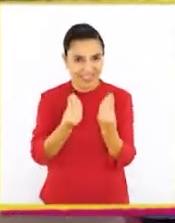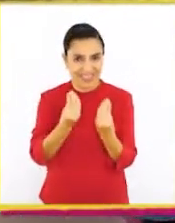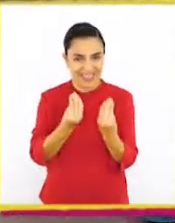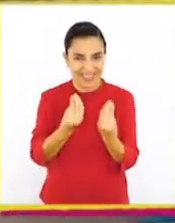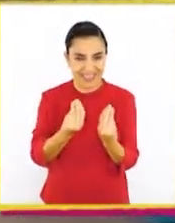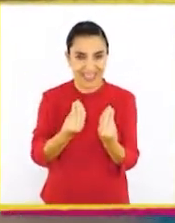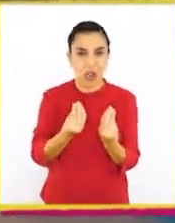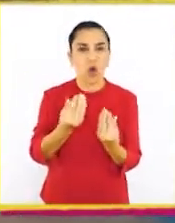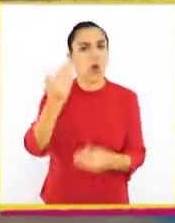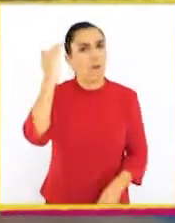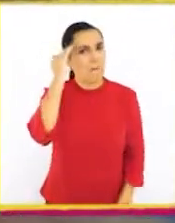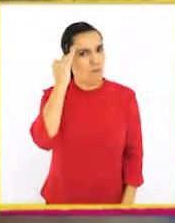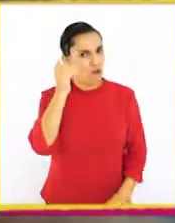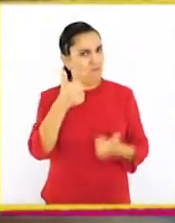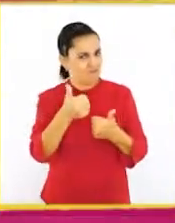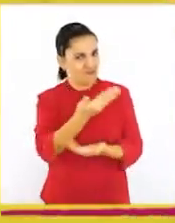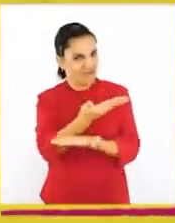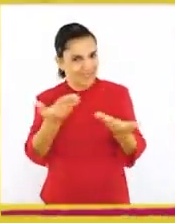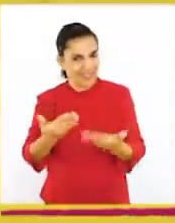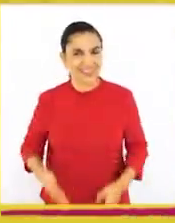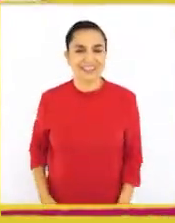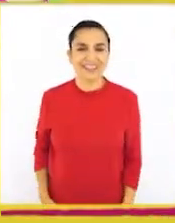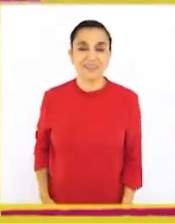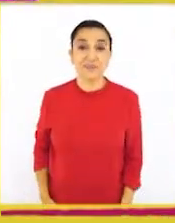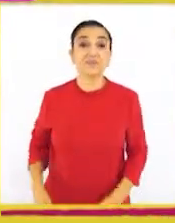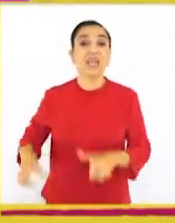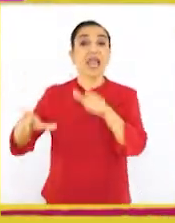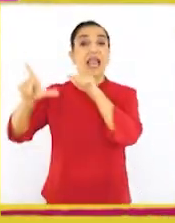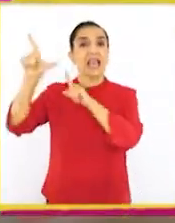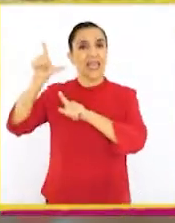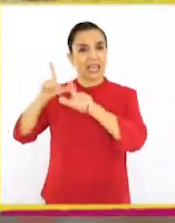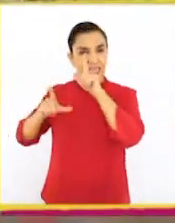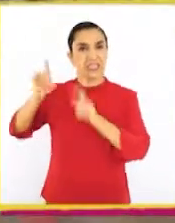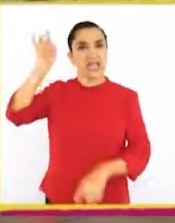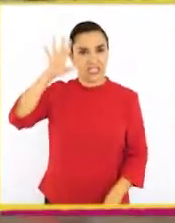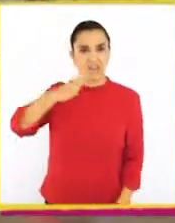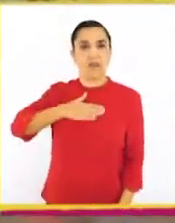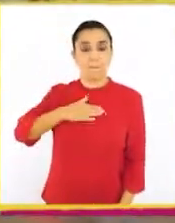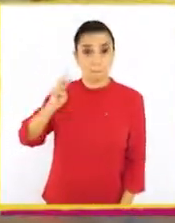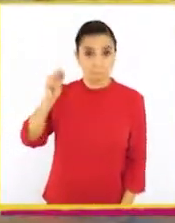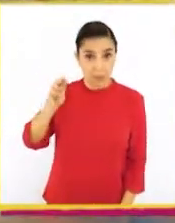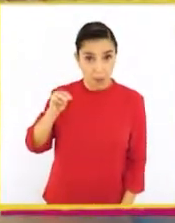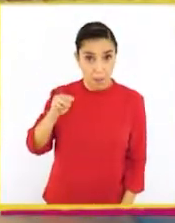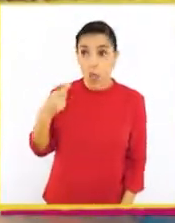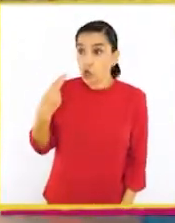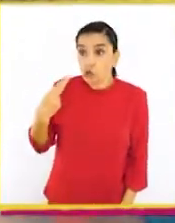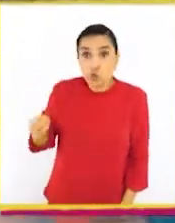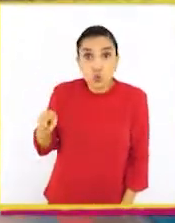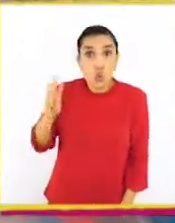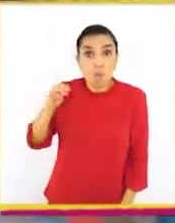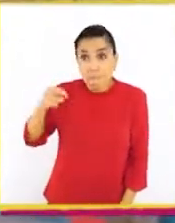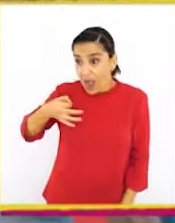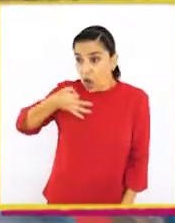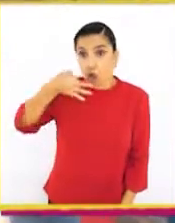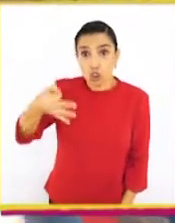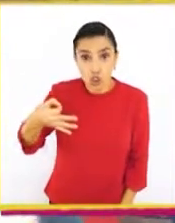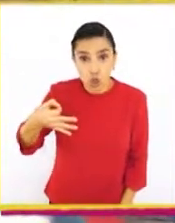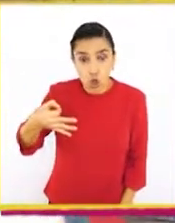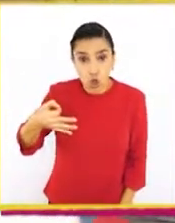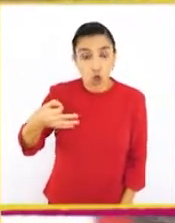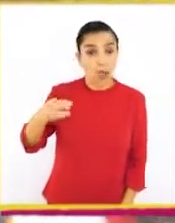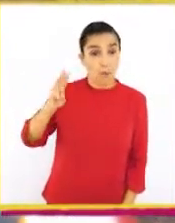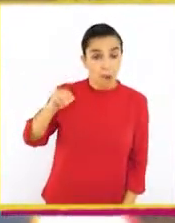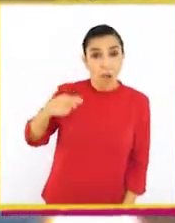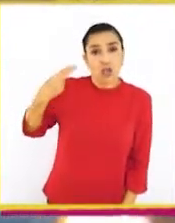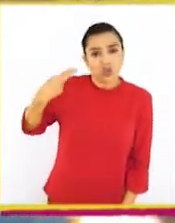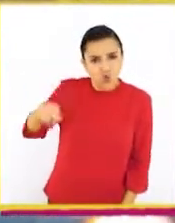bien! ¡Qué buena memoria tienen! Esta leyenda la sabe mi mamá porque a ella se la contó su mamá y a